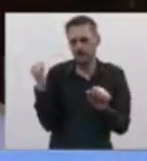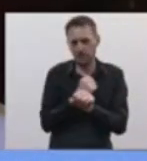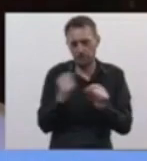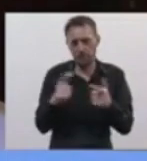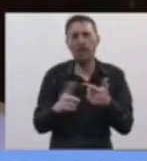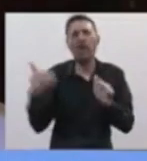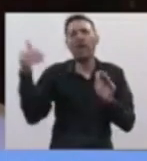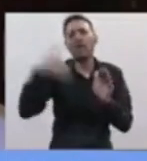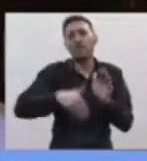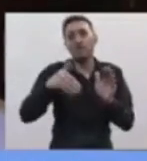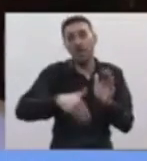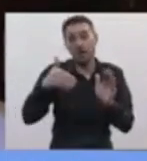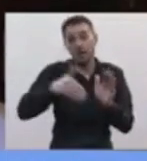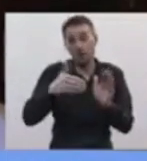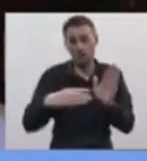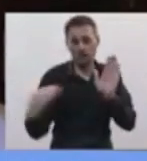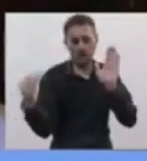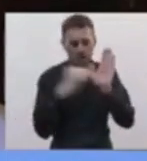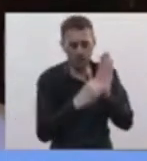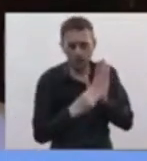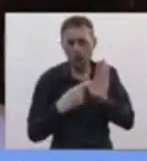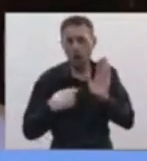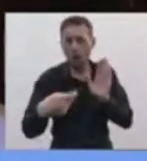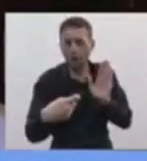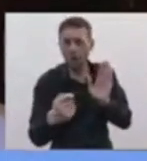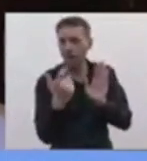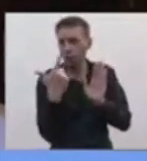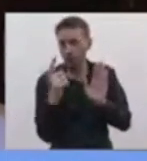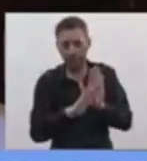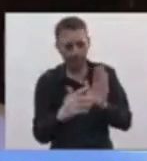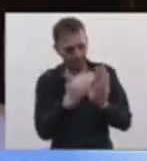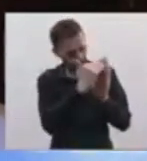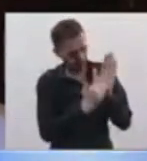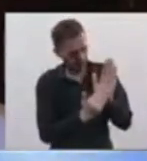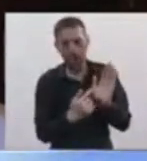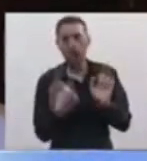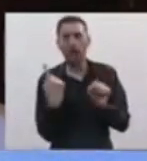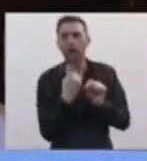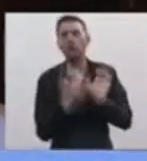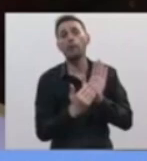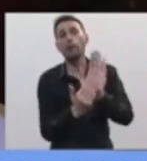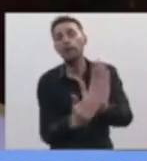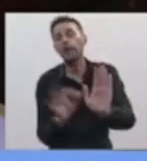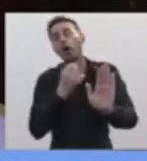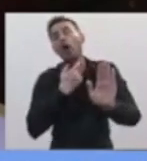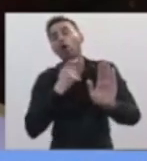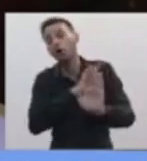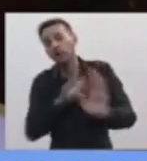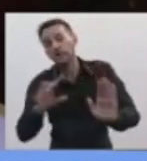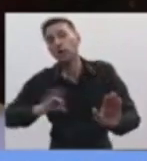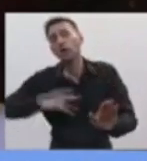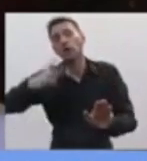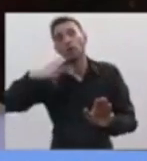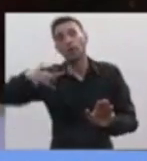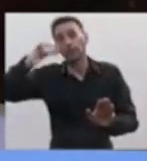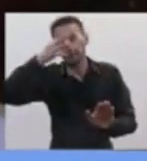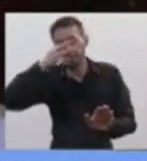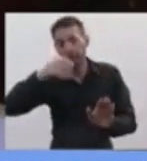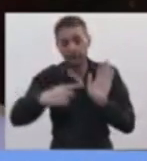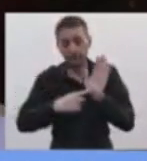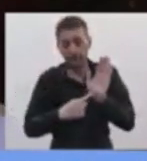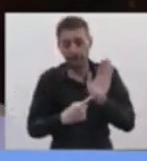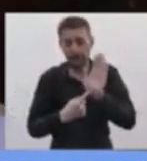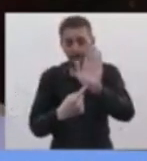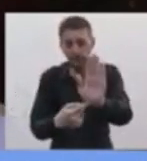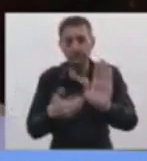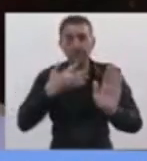previsional entonces está bien no pudieron presentar lo que hicieron el presupuesto del 2020 y la verdad